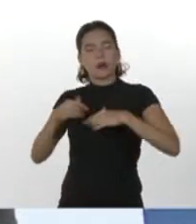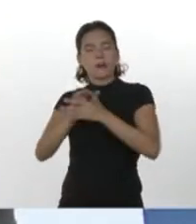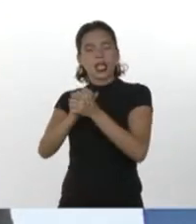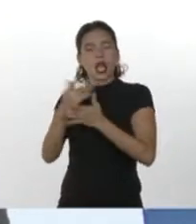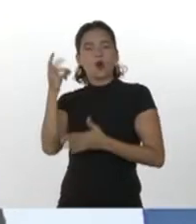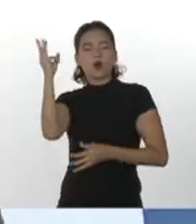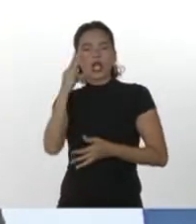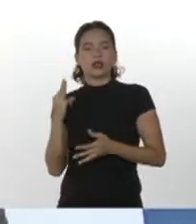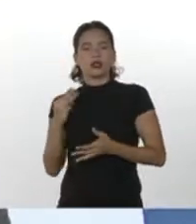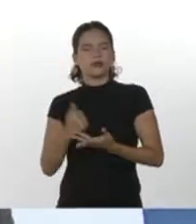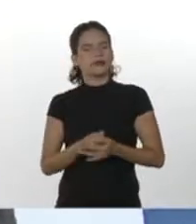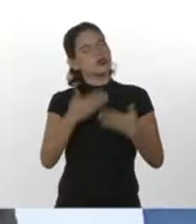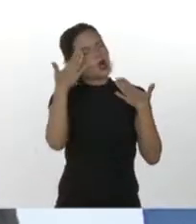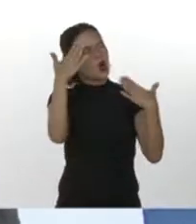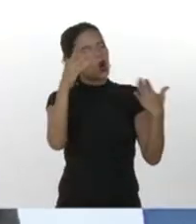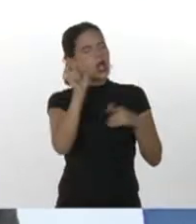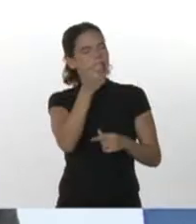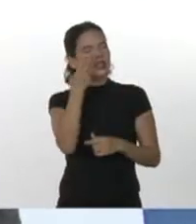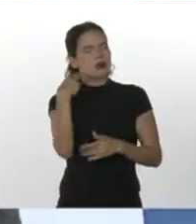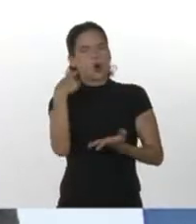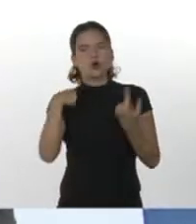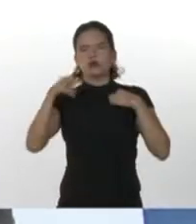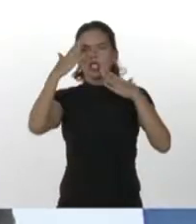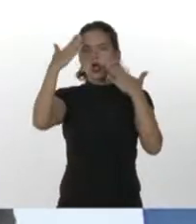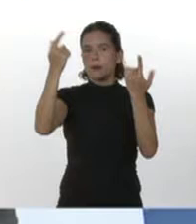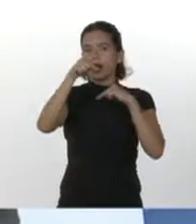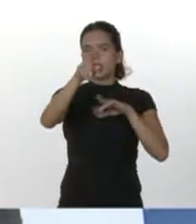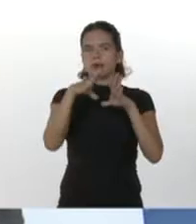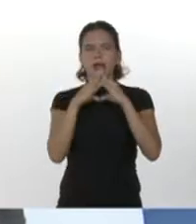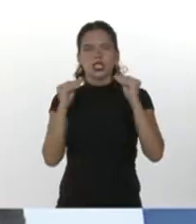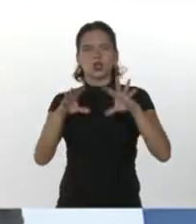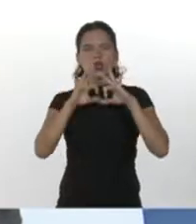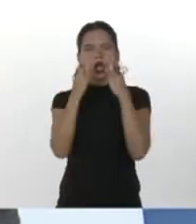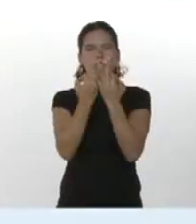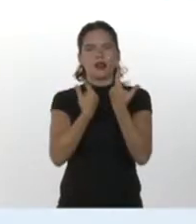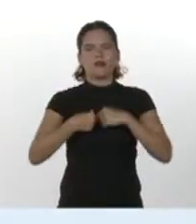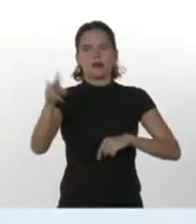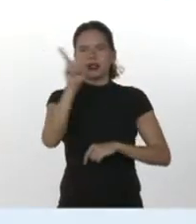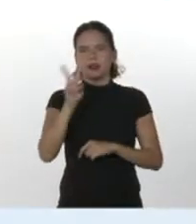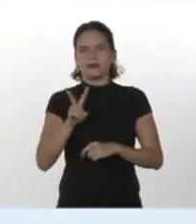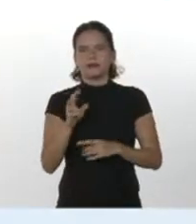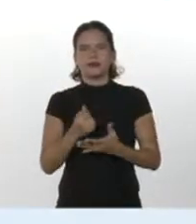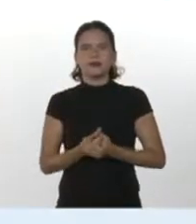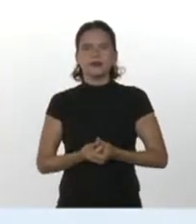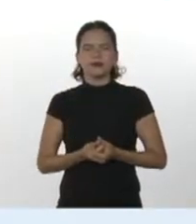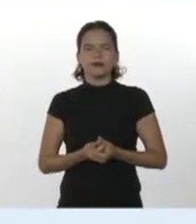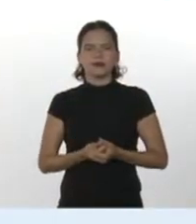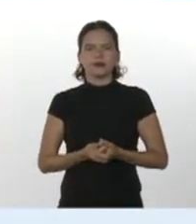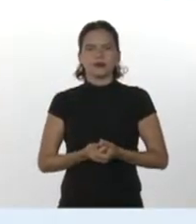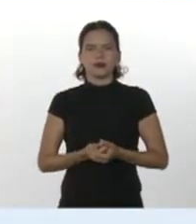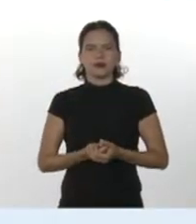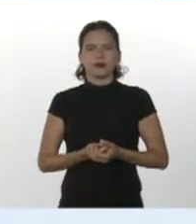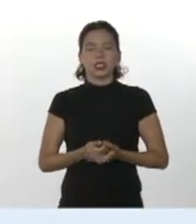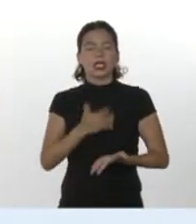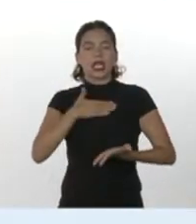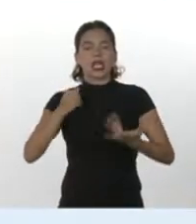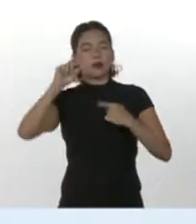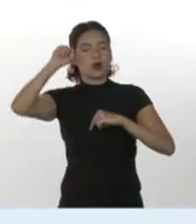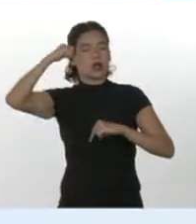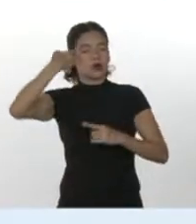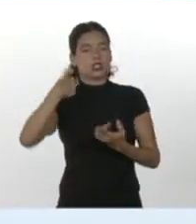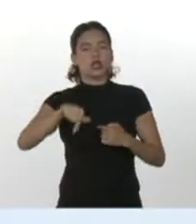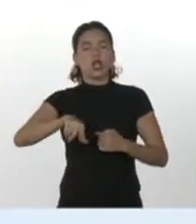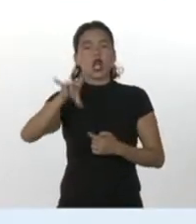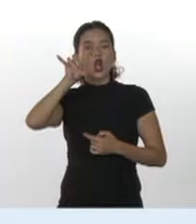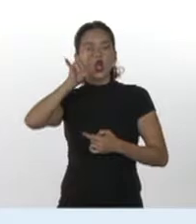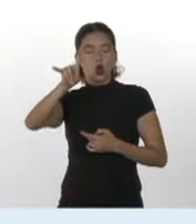queridísima amiga Williamny. Hola Guillermo, un saludo para ti y para toda la familia de nuestro hermoso país. Queremos recordarles